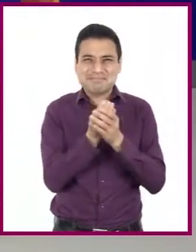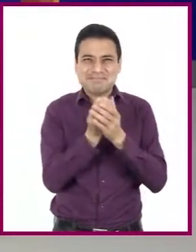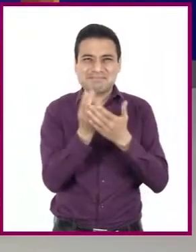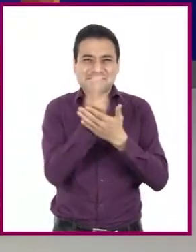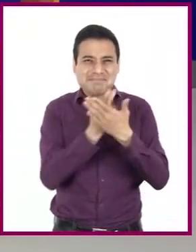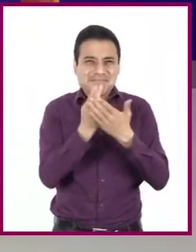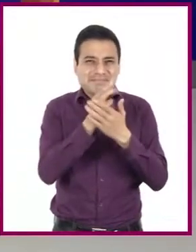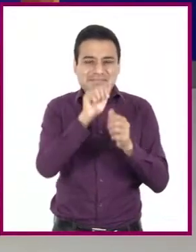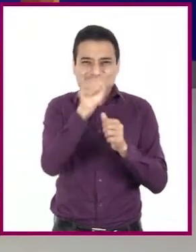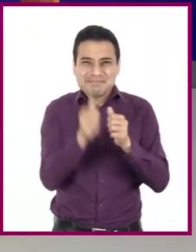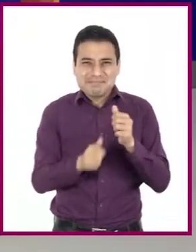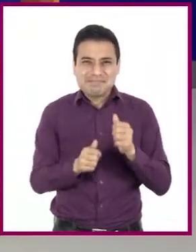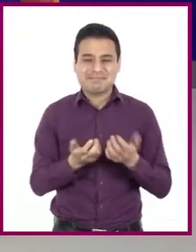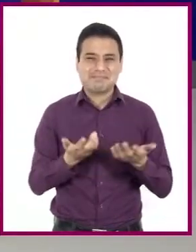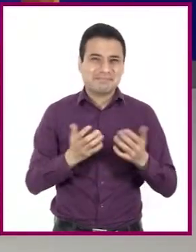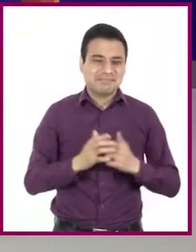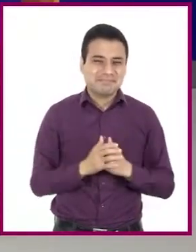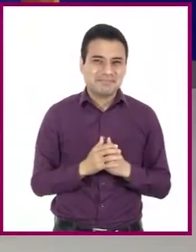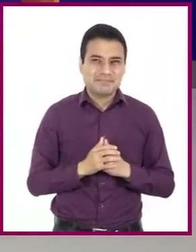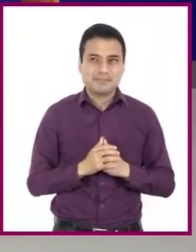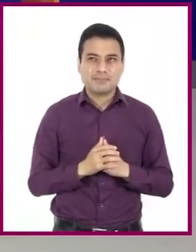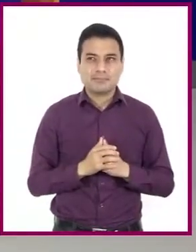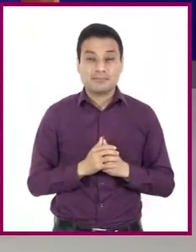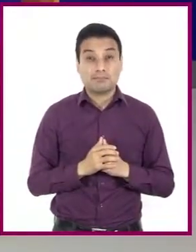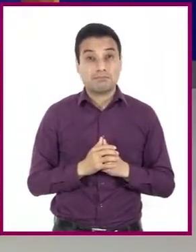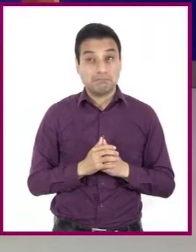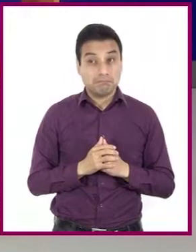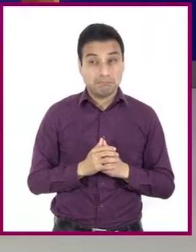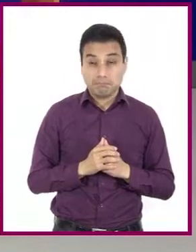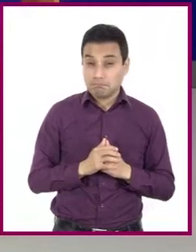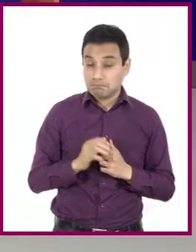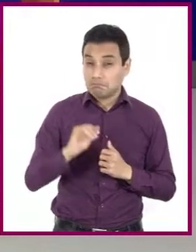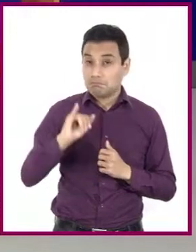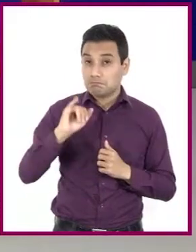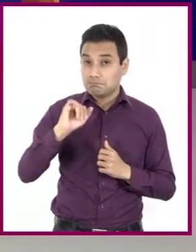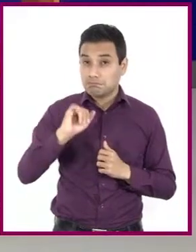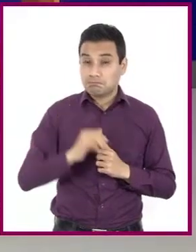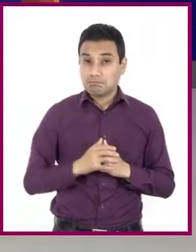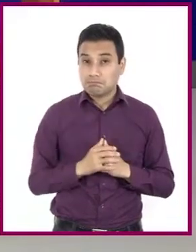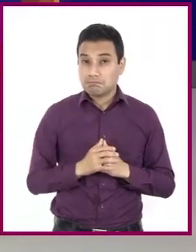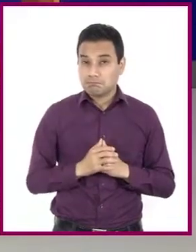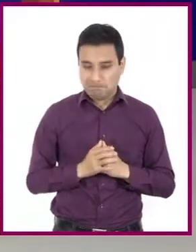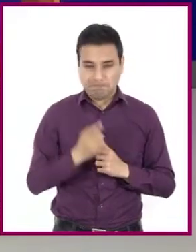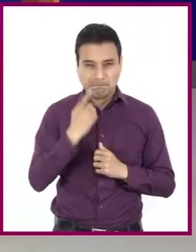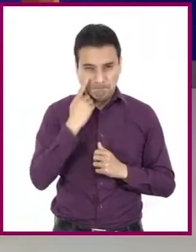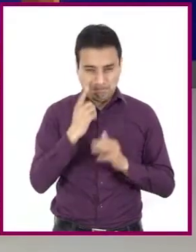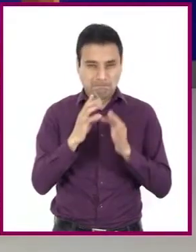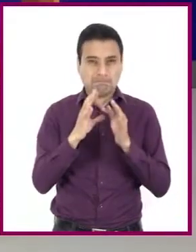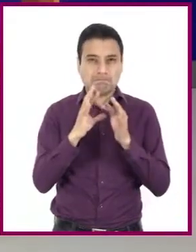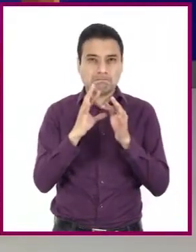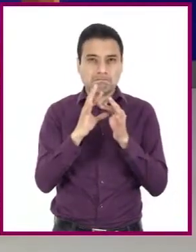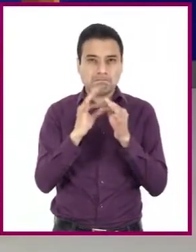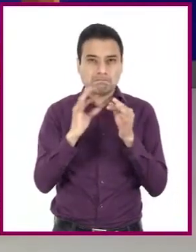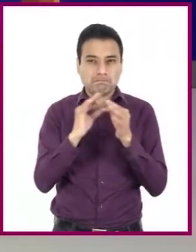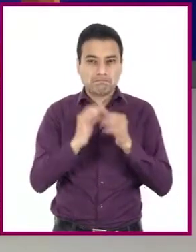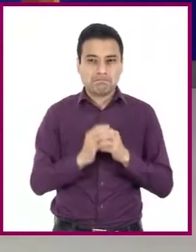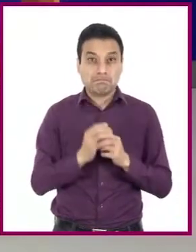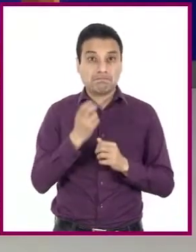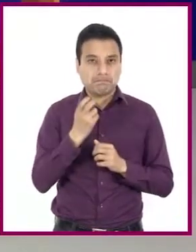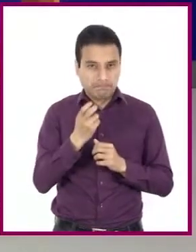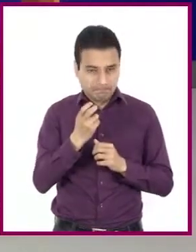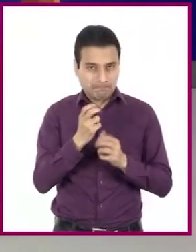arte. Pues no estás alejado de esa idea. En realidad, esa será nuestra